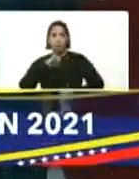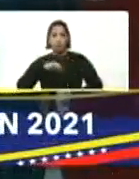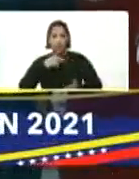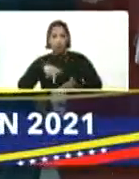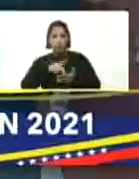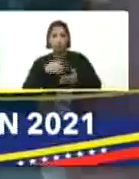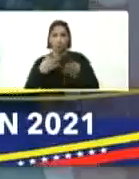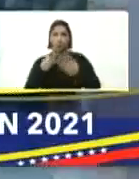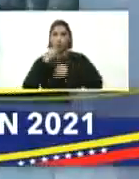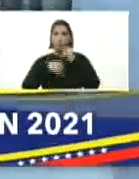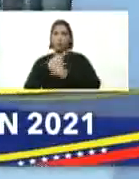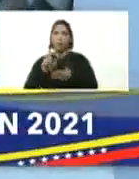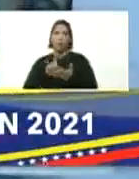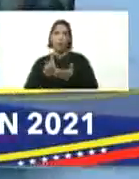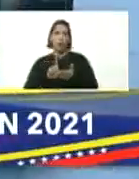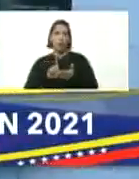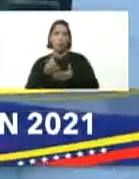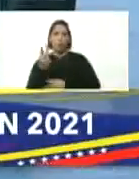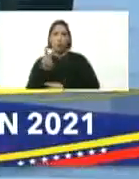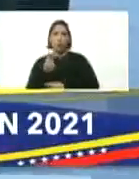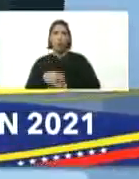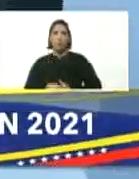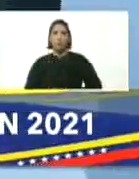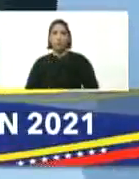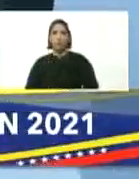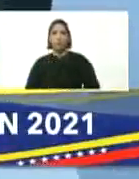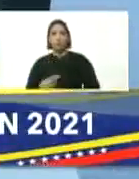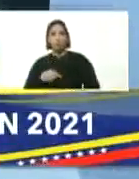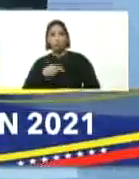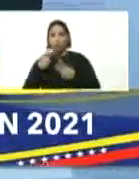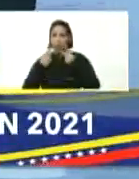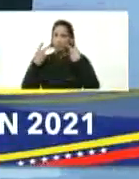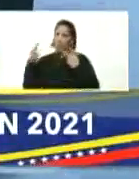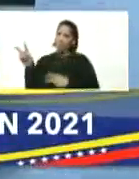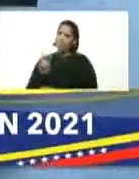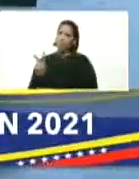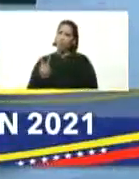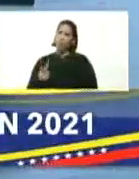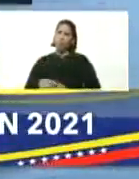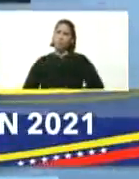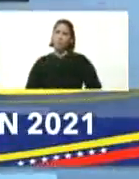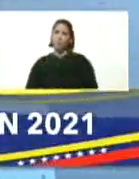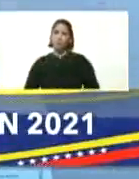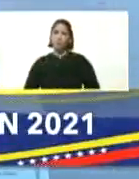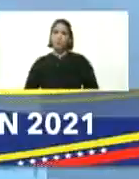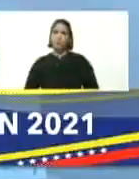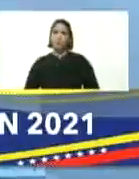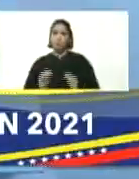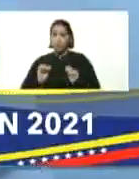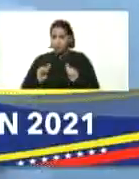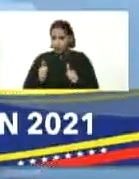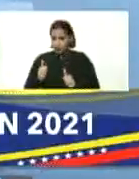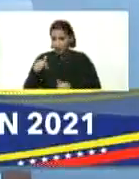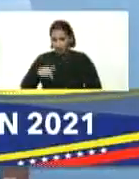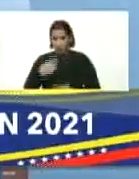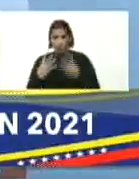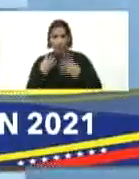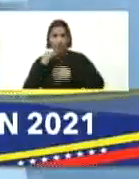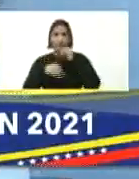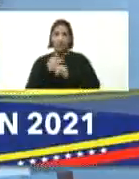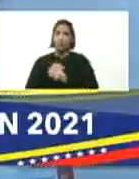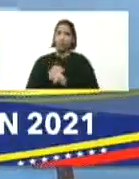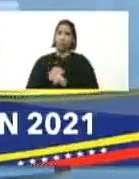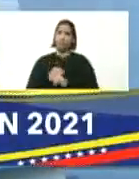también de la Feria Internacional del Libro de Venezuela. Le estamos diciendo a Venezuela que arrancando esta feria